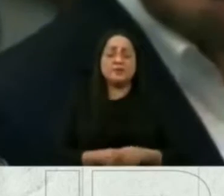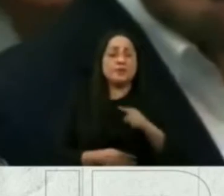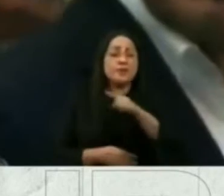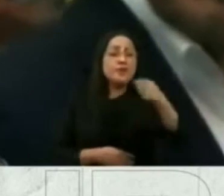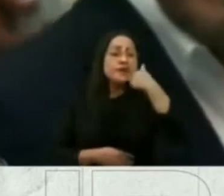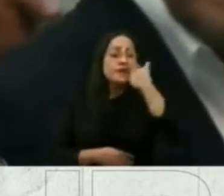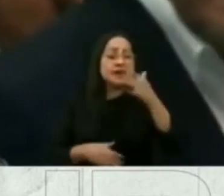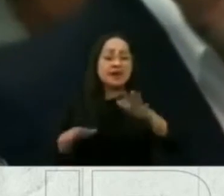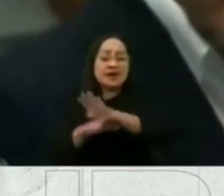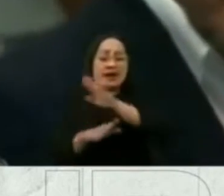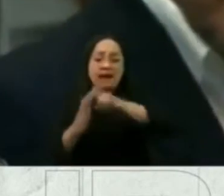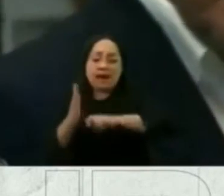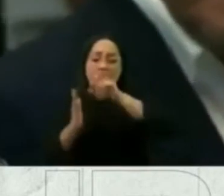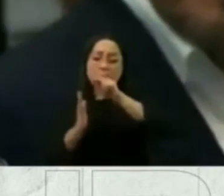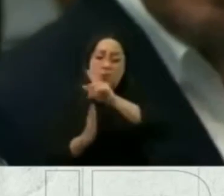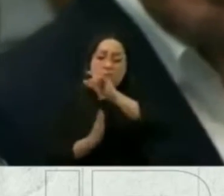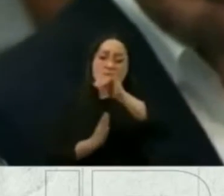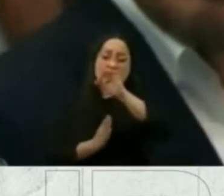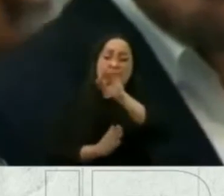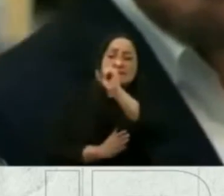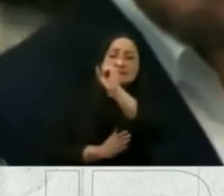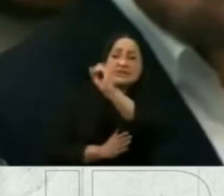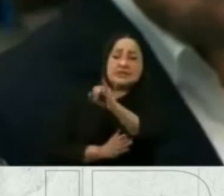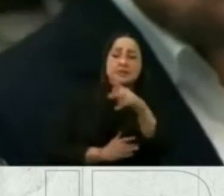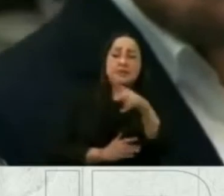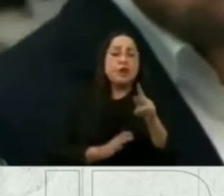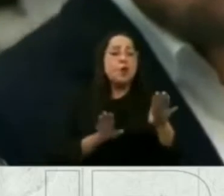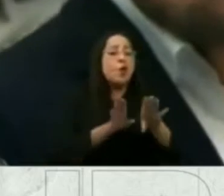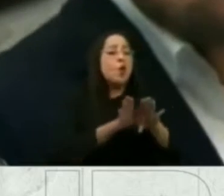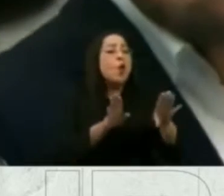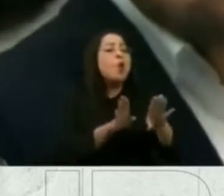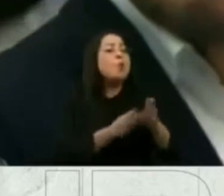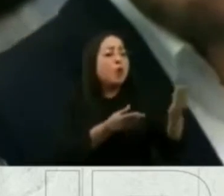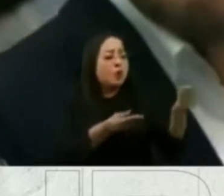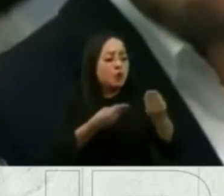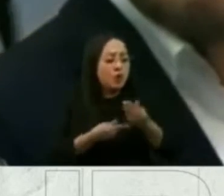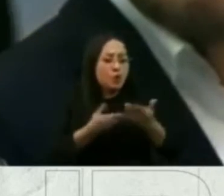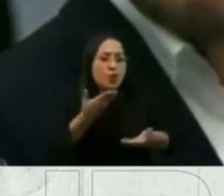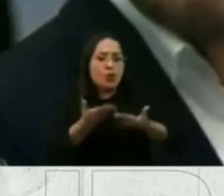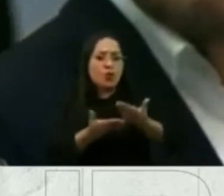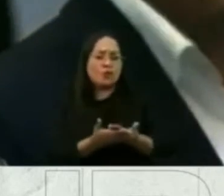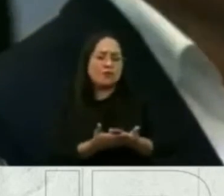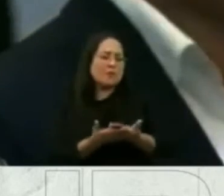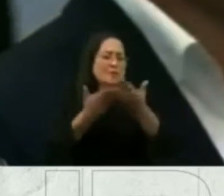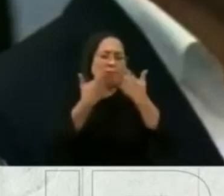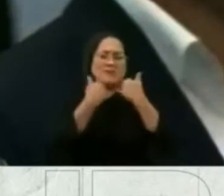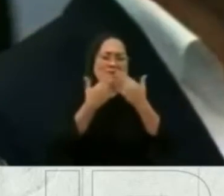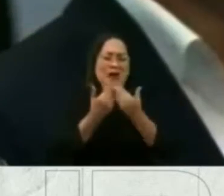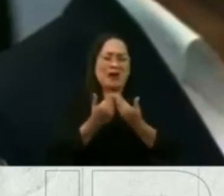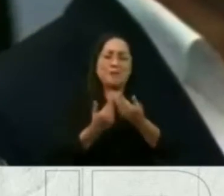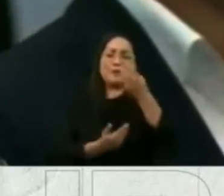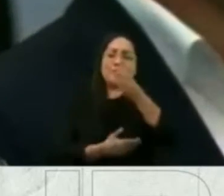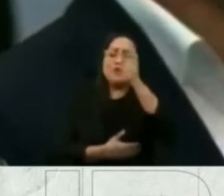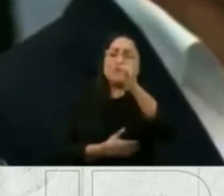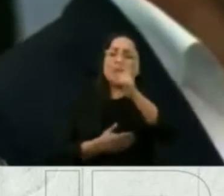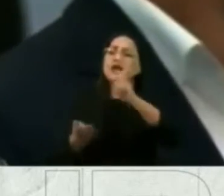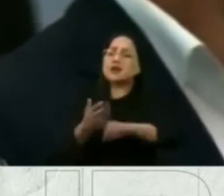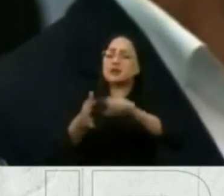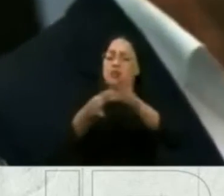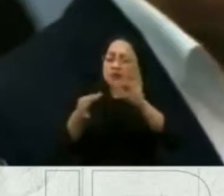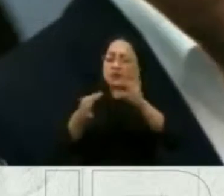judicial sí, pero no así. El gran problema es que no han dicho cómo, ni cómo sí. Y esto tiene una explicación